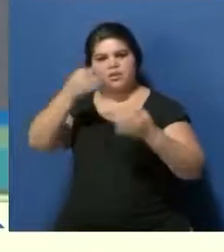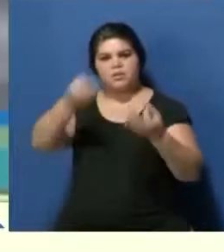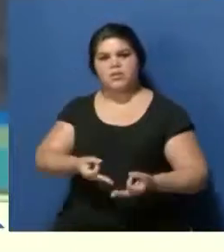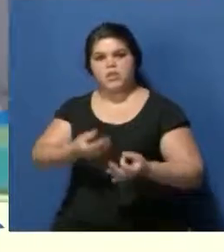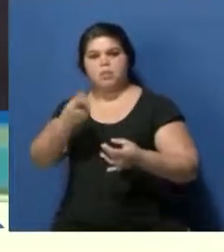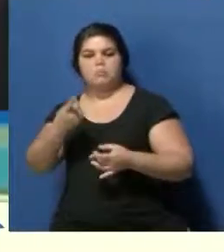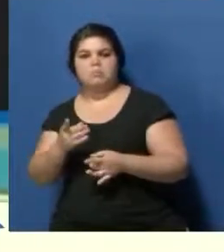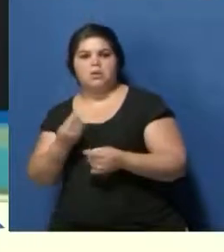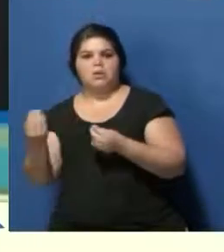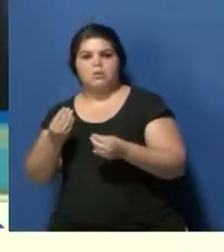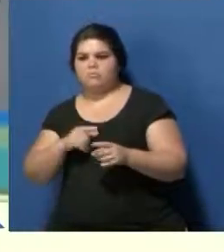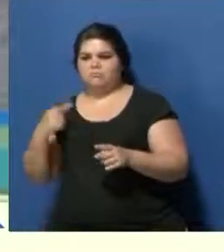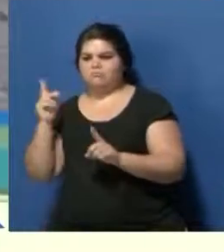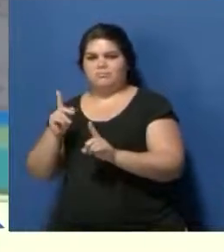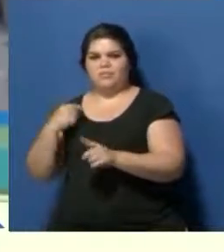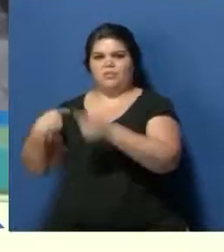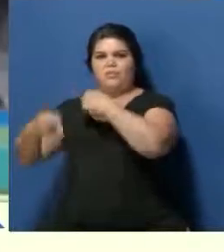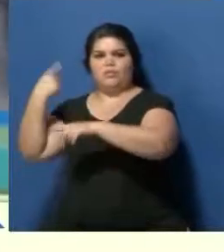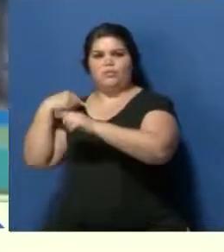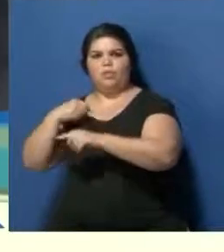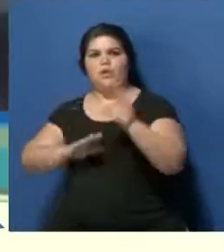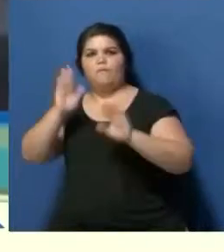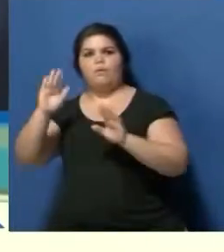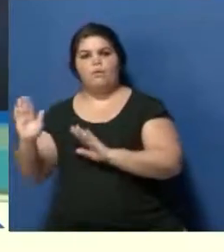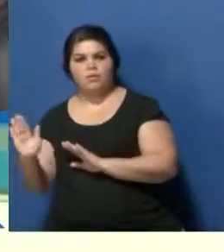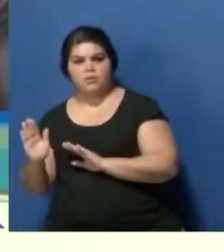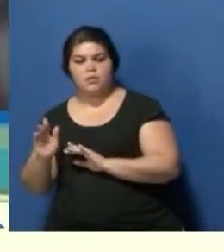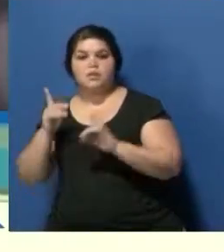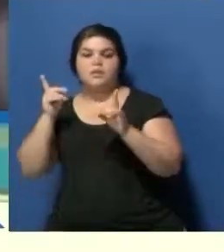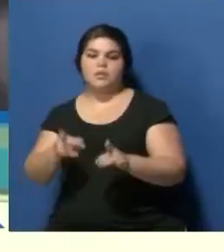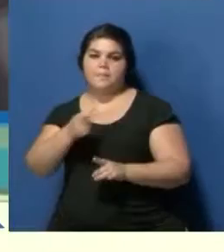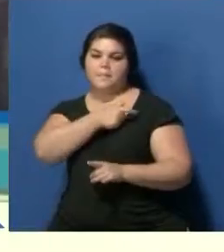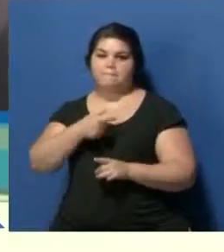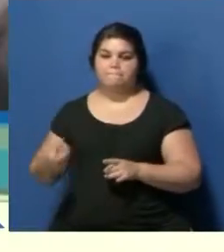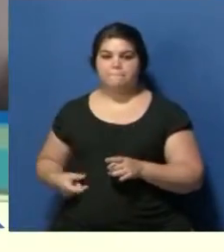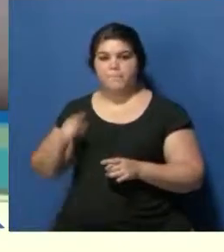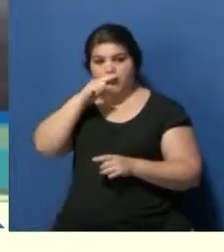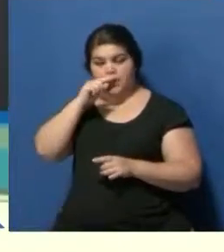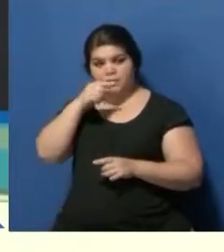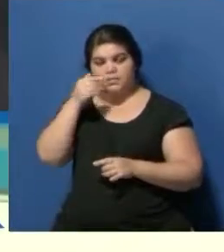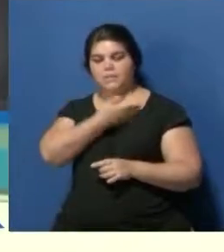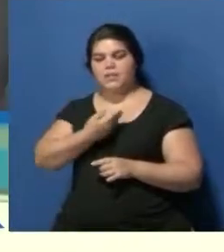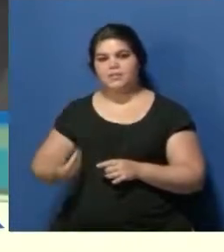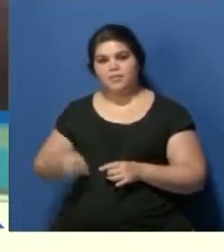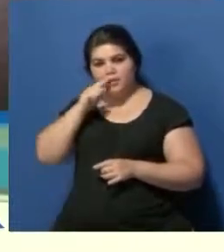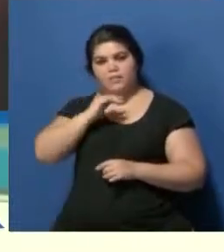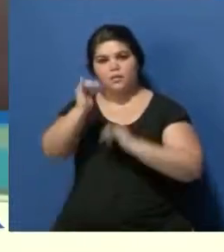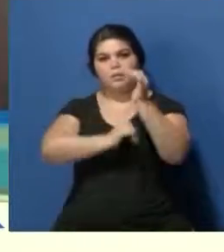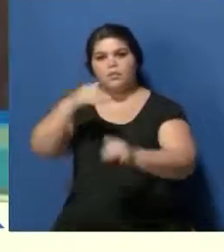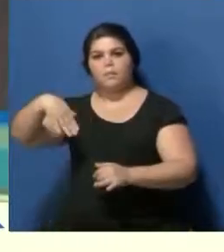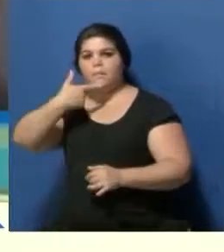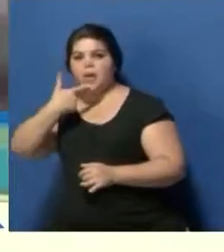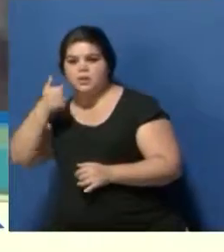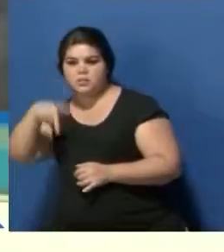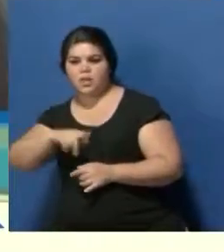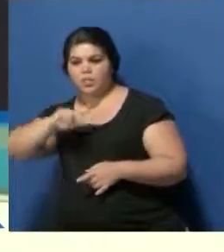sino por lo que fue tejiendo. El presidente diciendo que Massa es un impresentable, un increíble, y al otro día